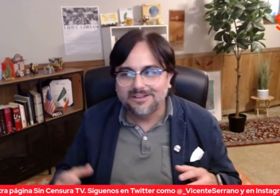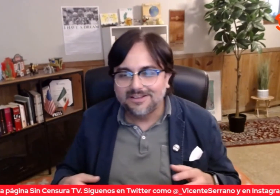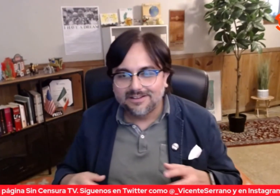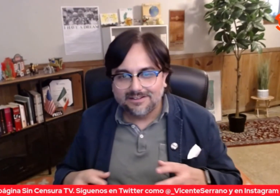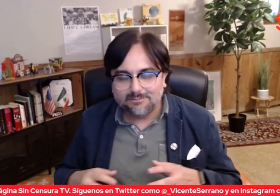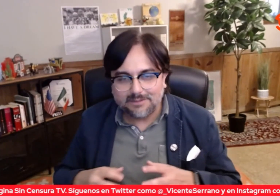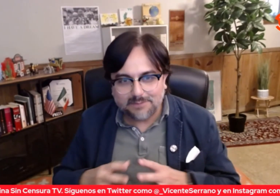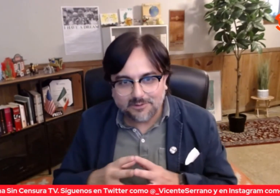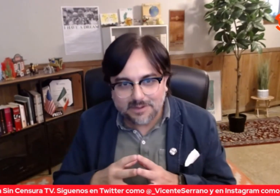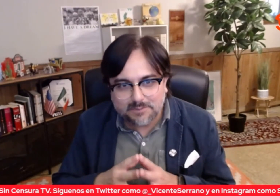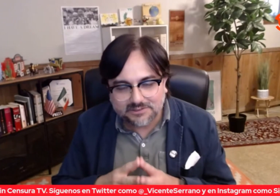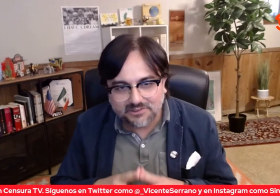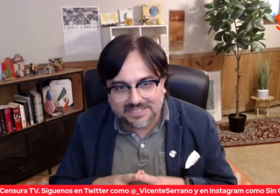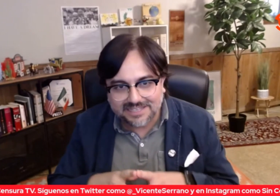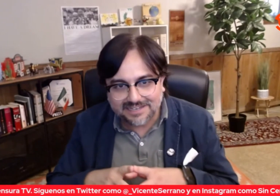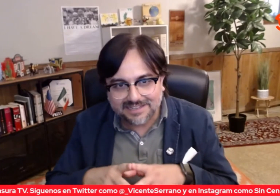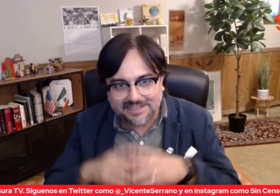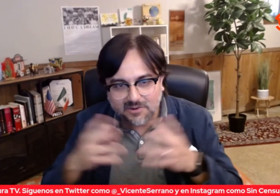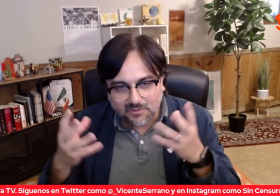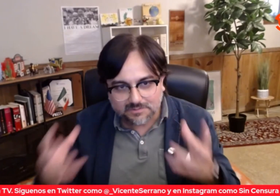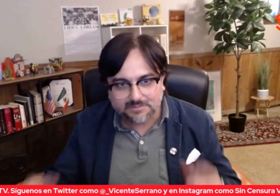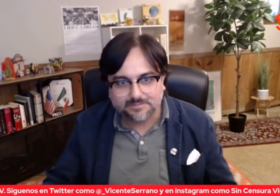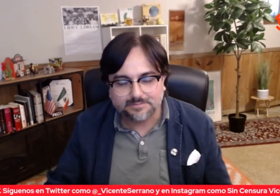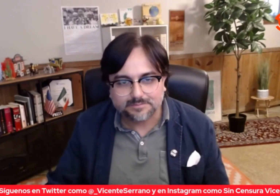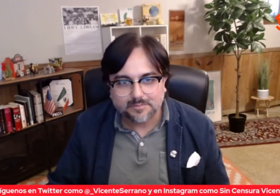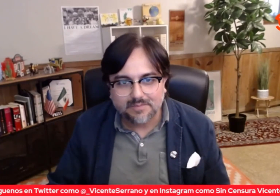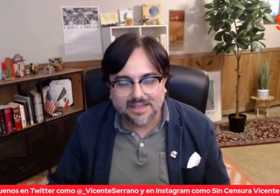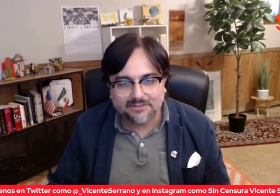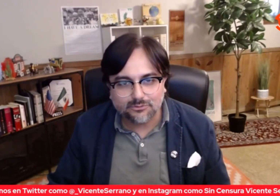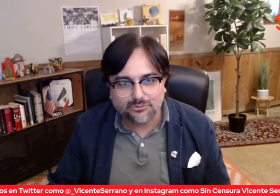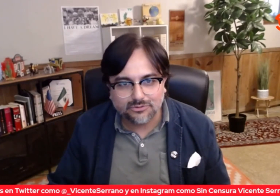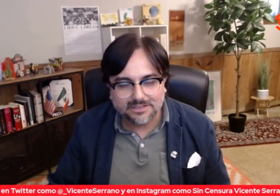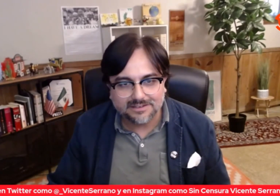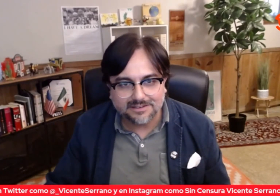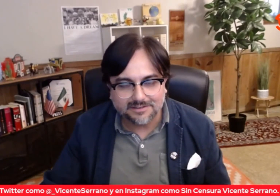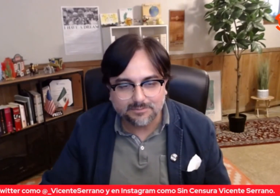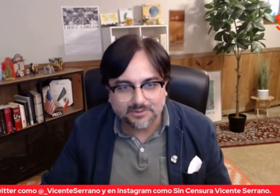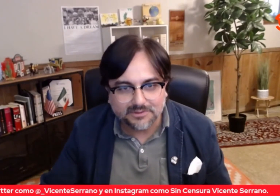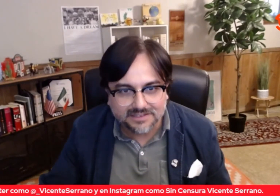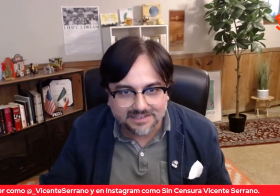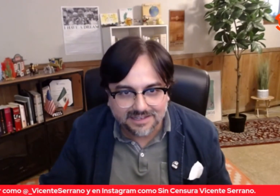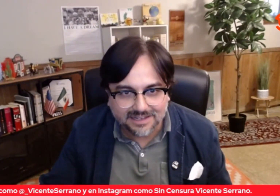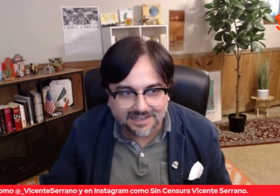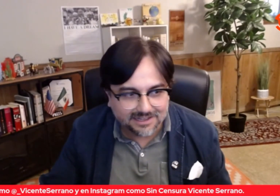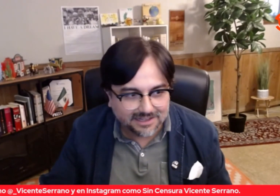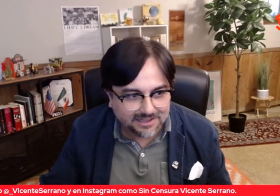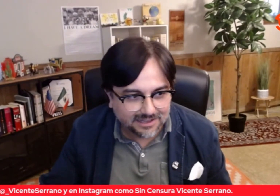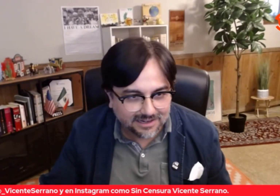¿no? Me dio la impresión de que le dijo a sus,